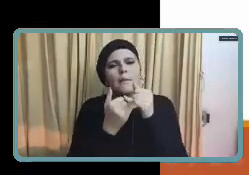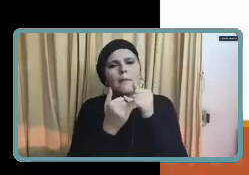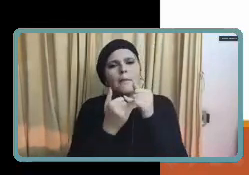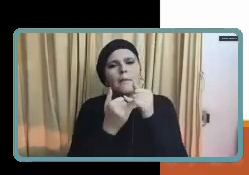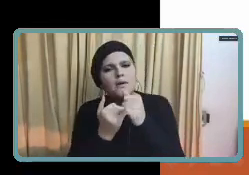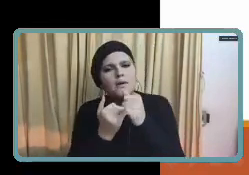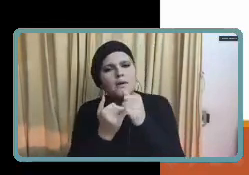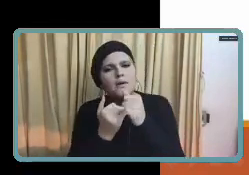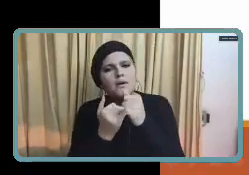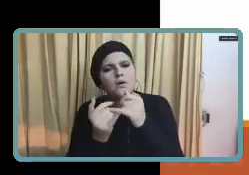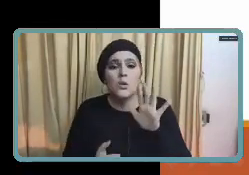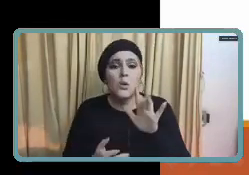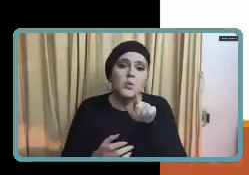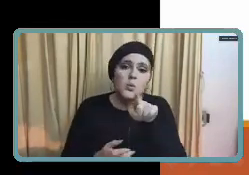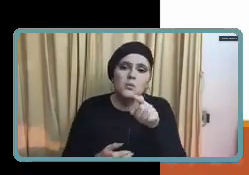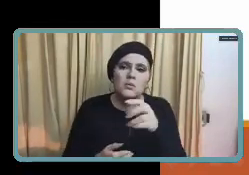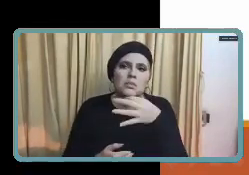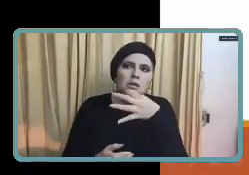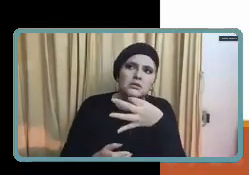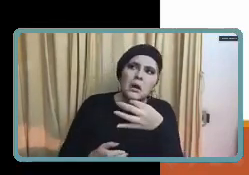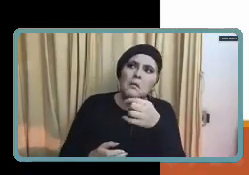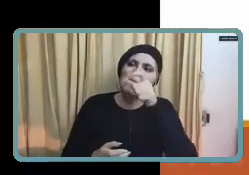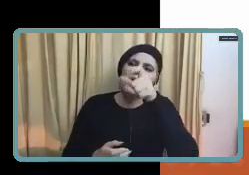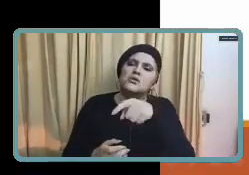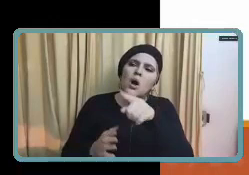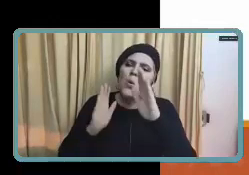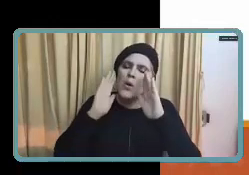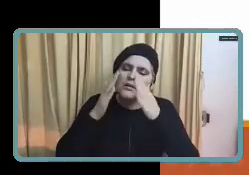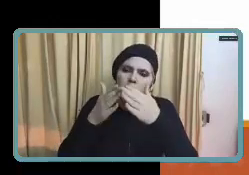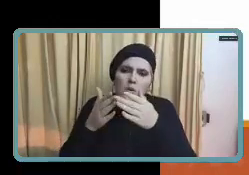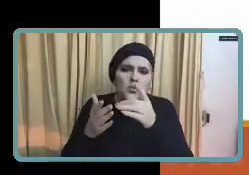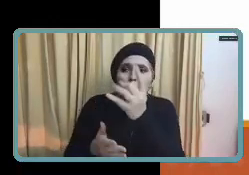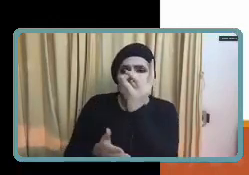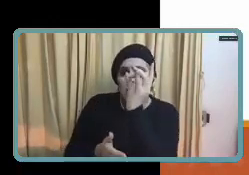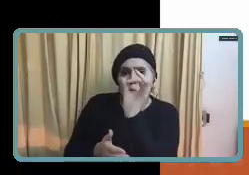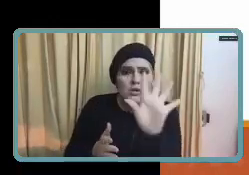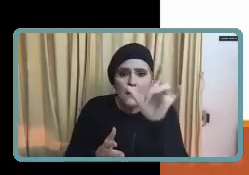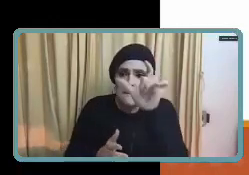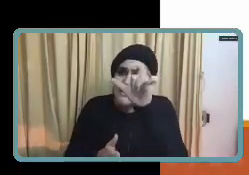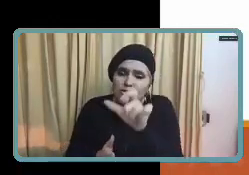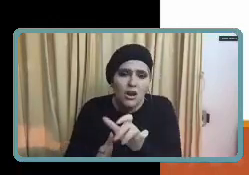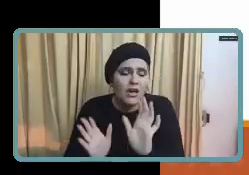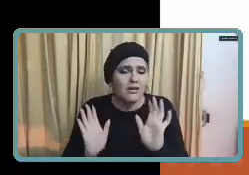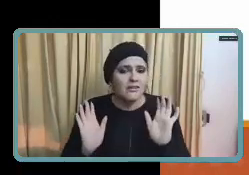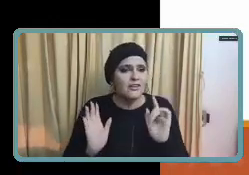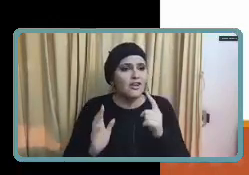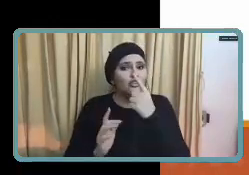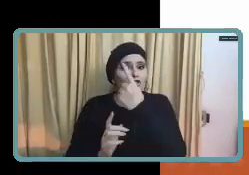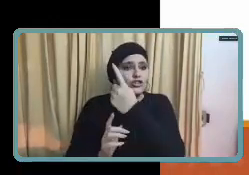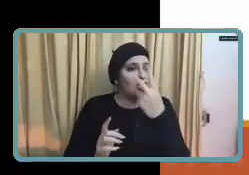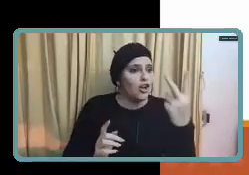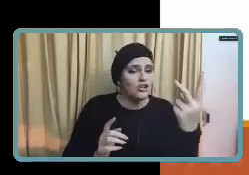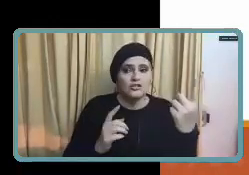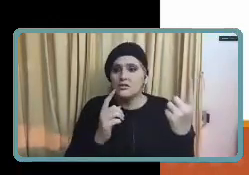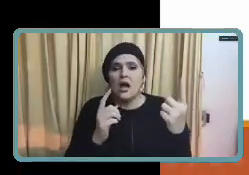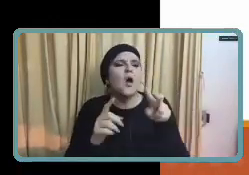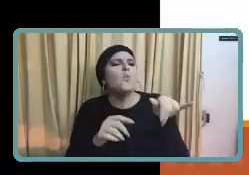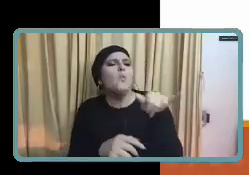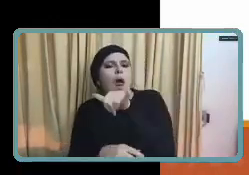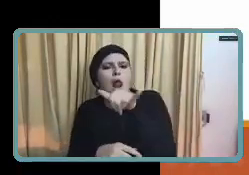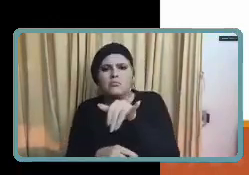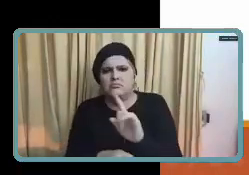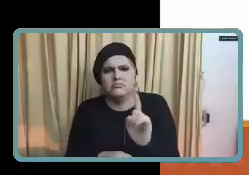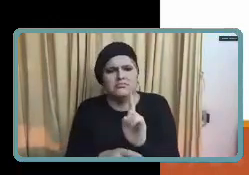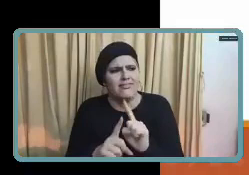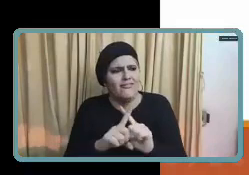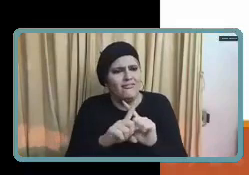persona autista es única y no van a haber dos personas autistas semejantes. Y lo